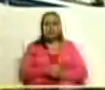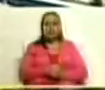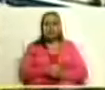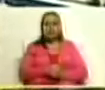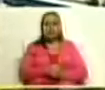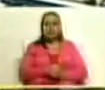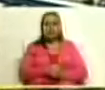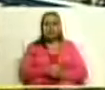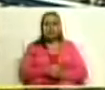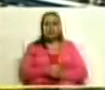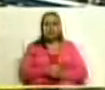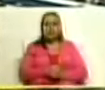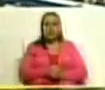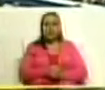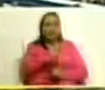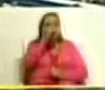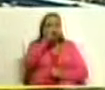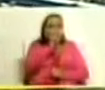Los que tienen, ya va.